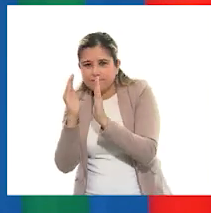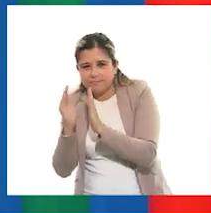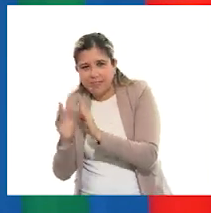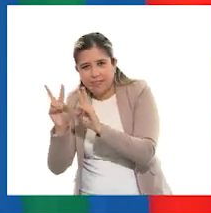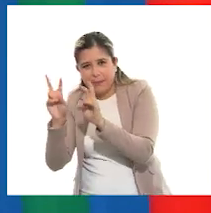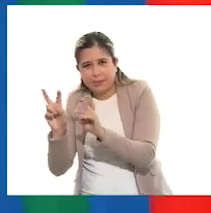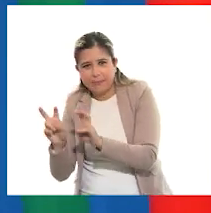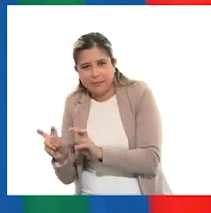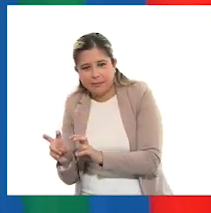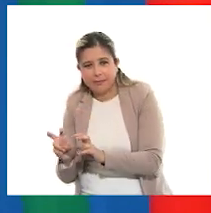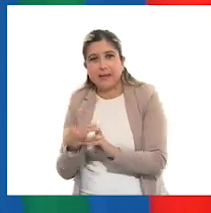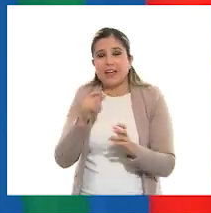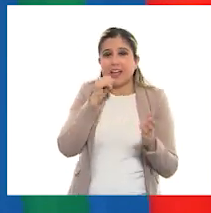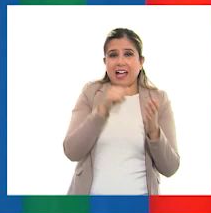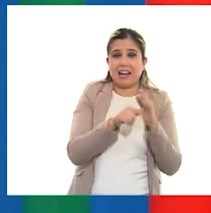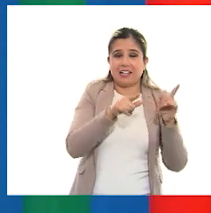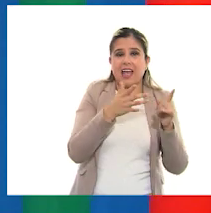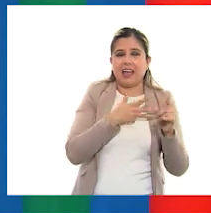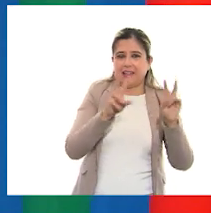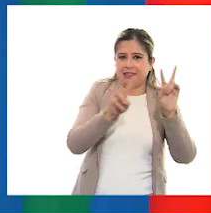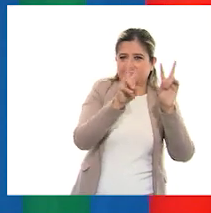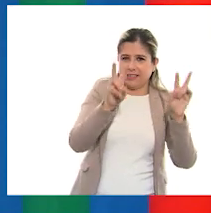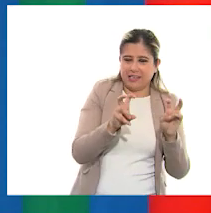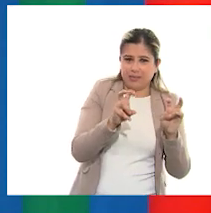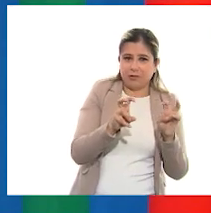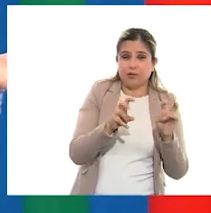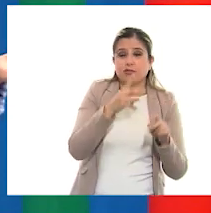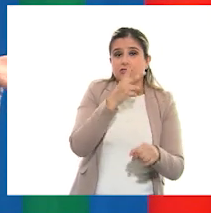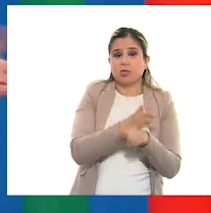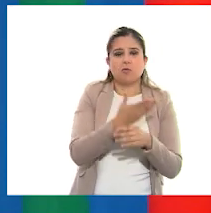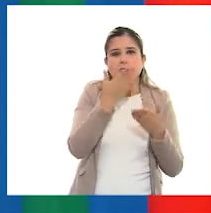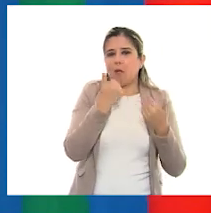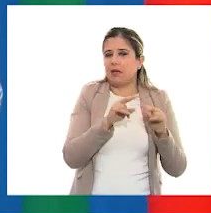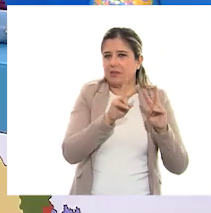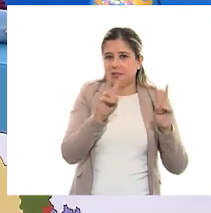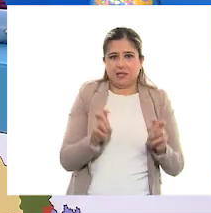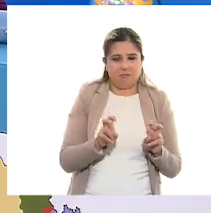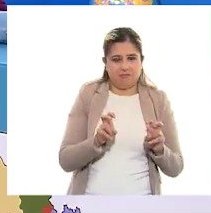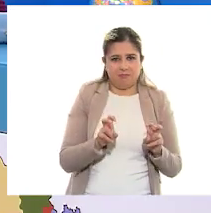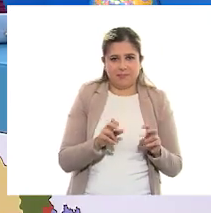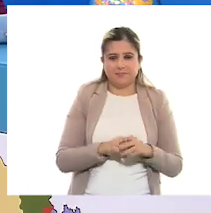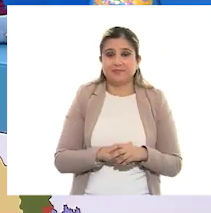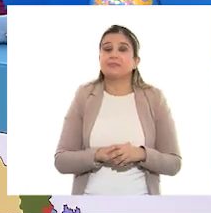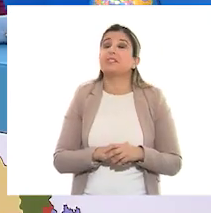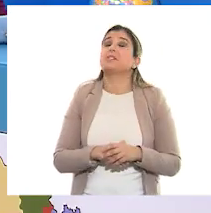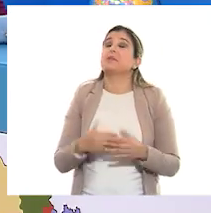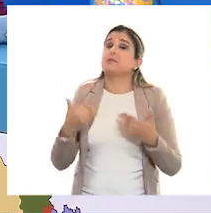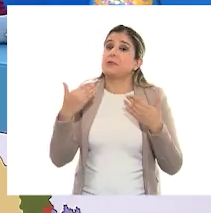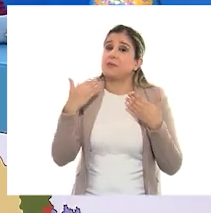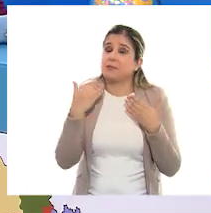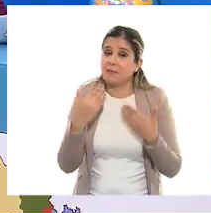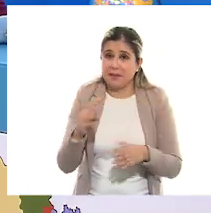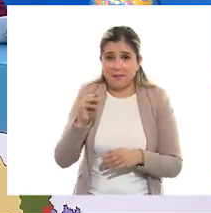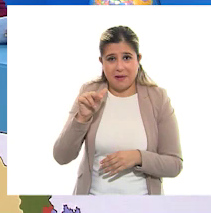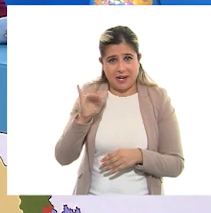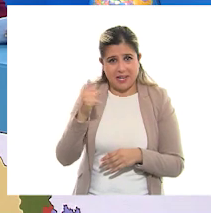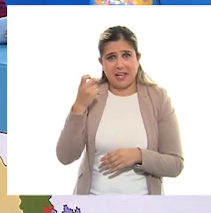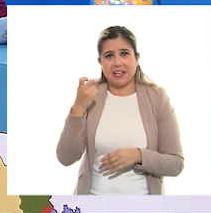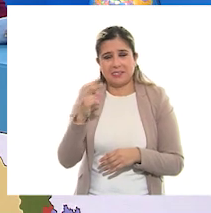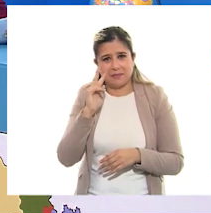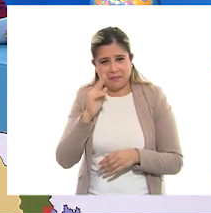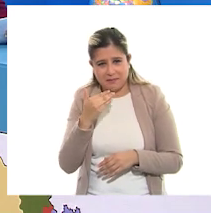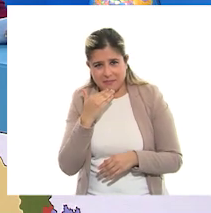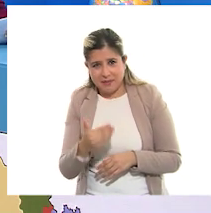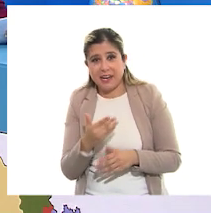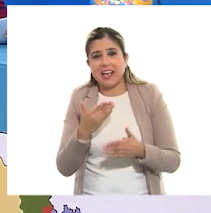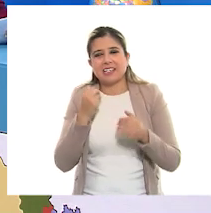por temas y la carta tiene título, mientras que la segunda no lo tiene. María, observaste muy bien. Y estoy